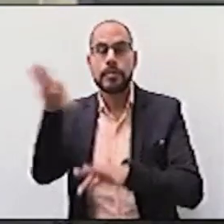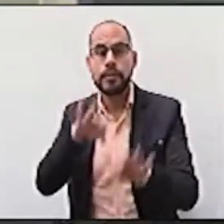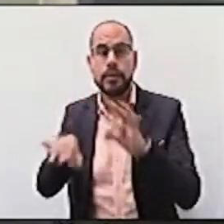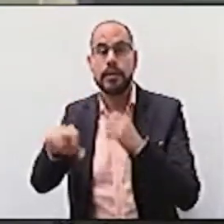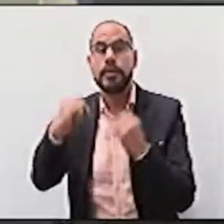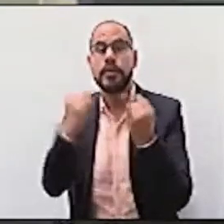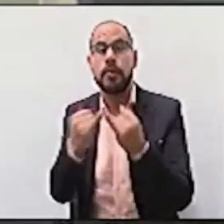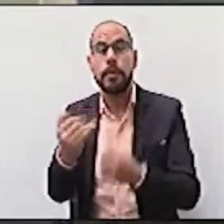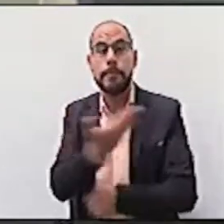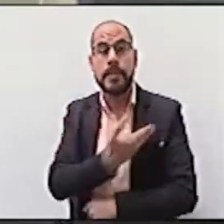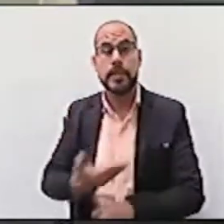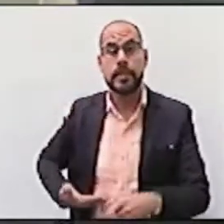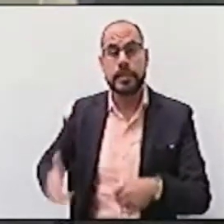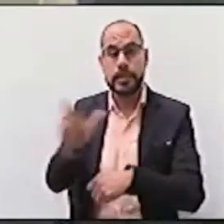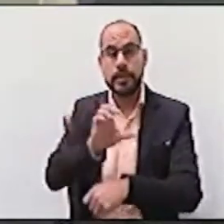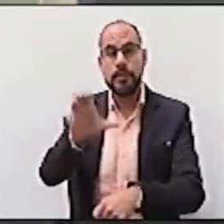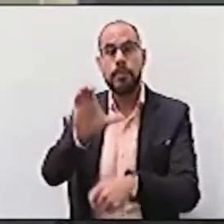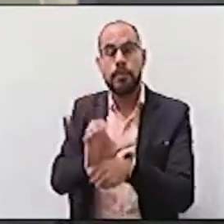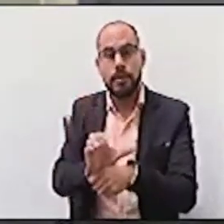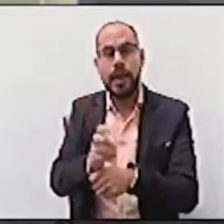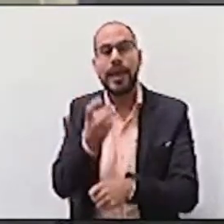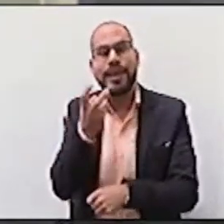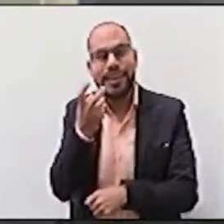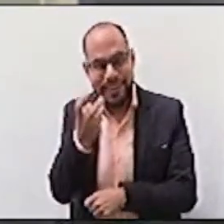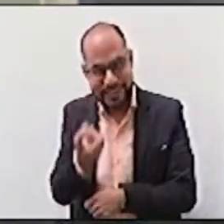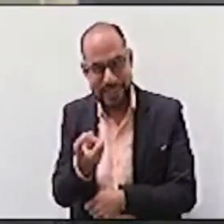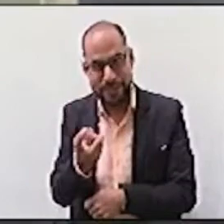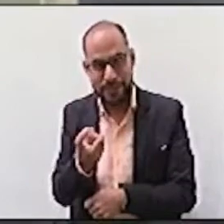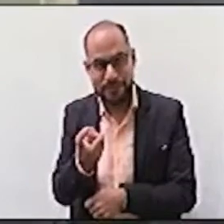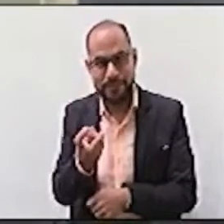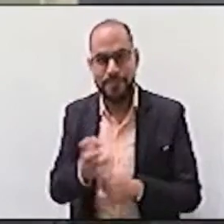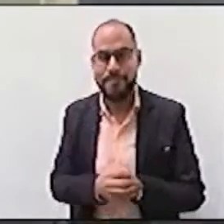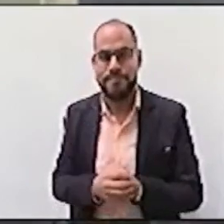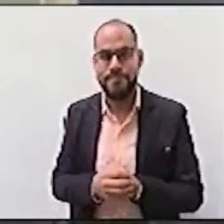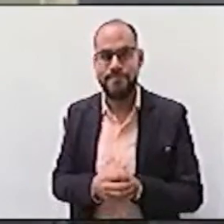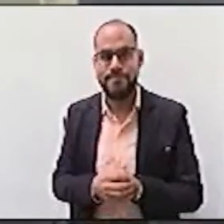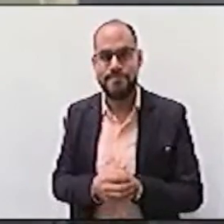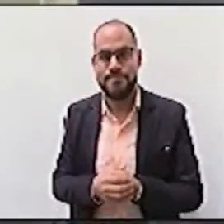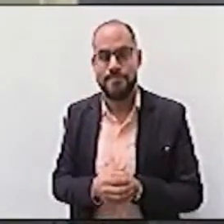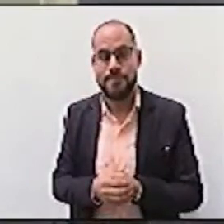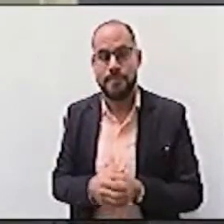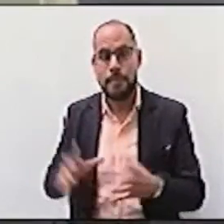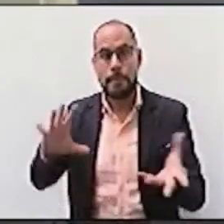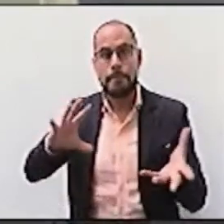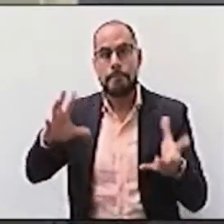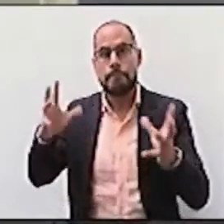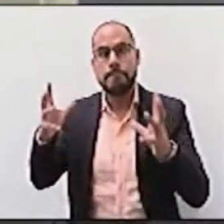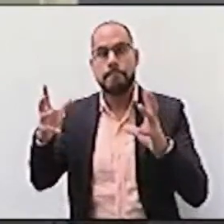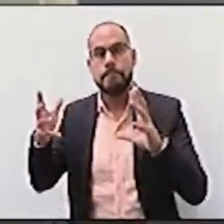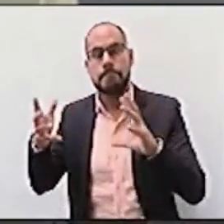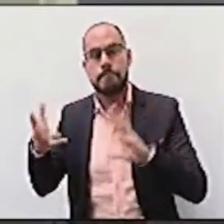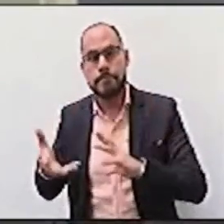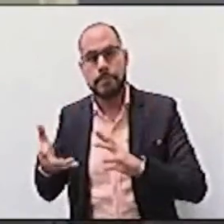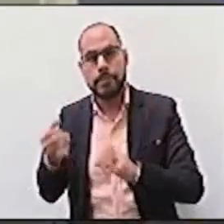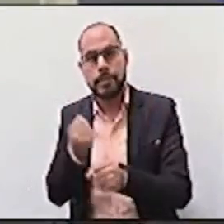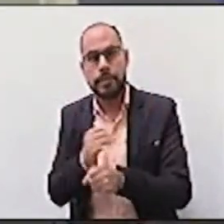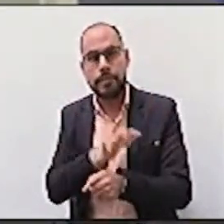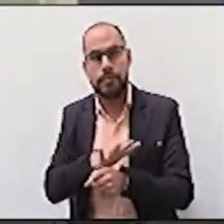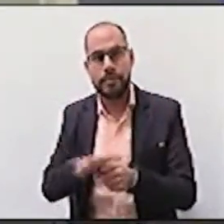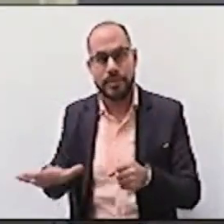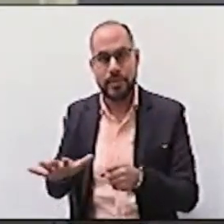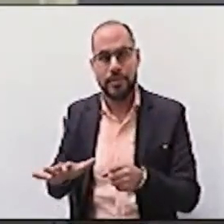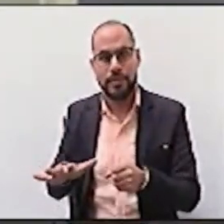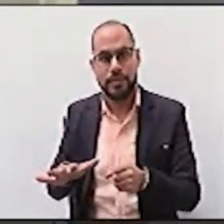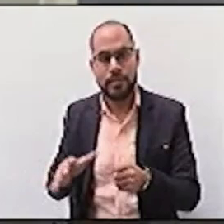elección presidencial, lo que hubiese sido o hubiese tornado prácticamente imposible